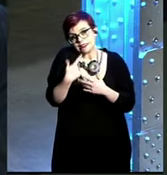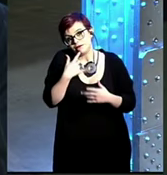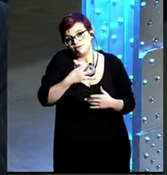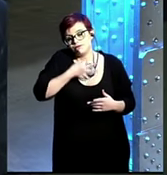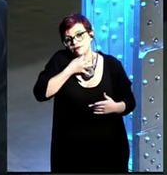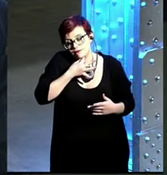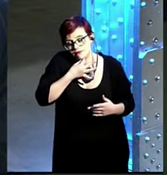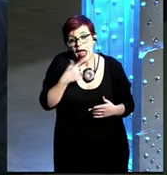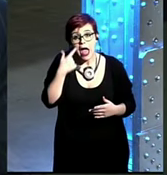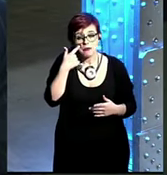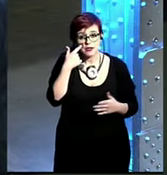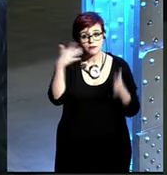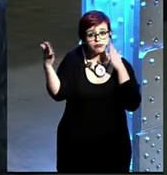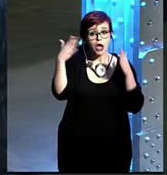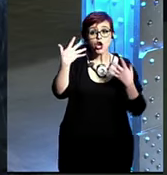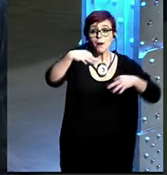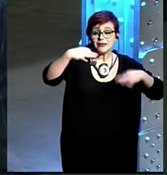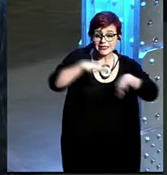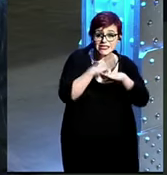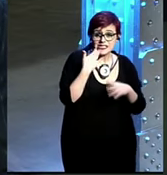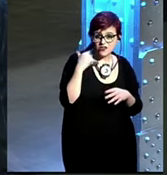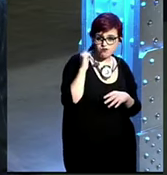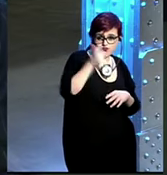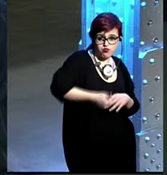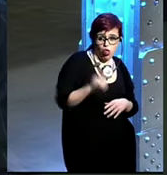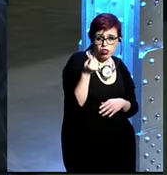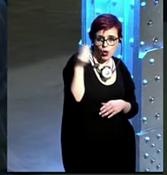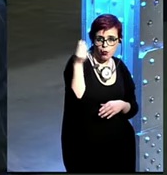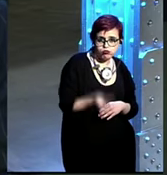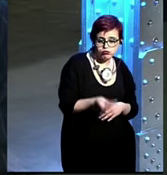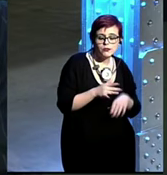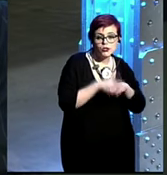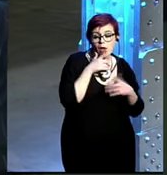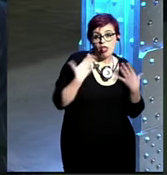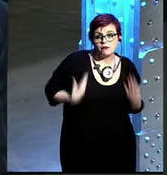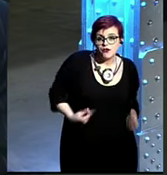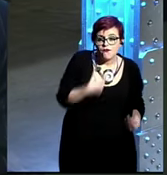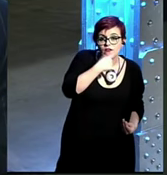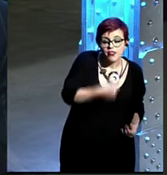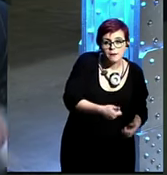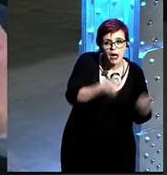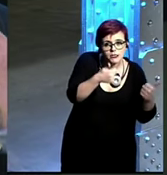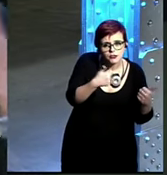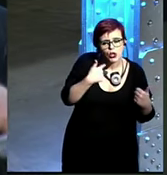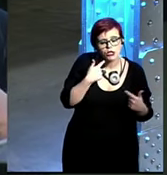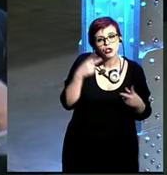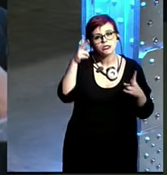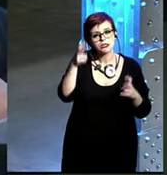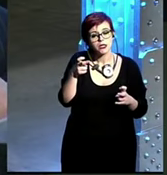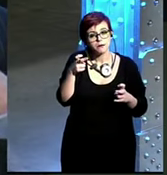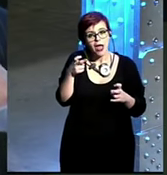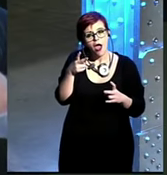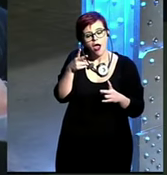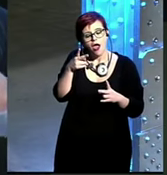probable que estuvieras deprimido si tenías mucho dinero. Y la verdad es que he sustanciado mucho mi argumento en contra